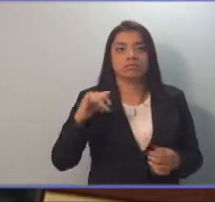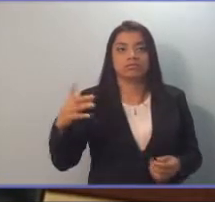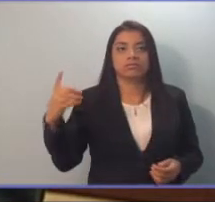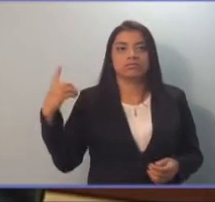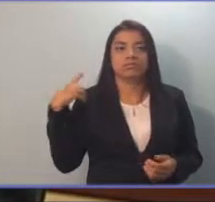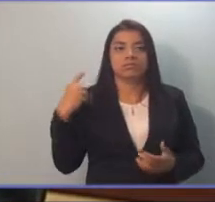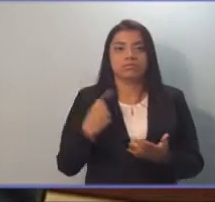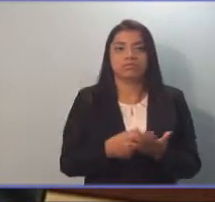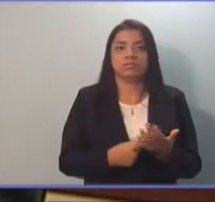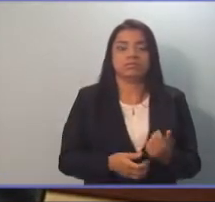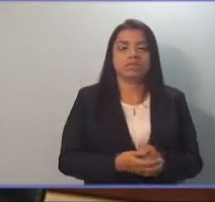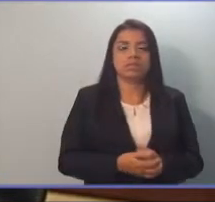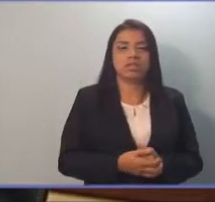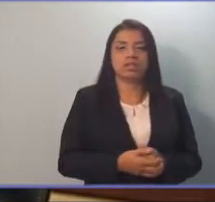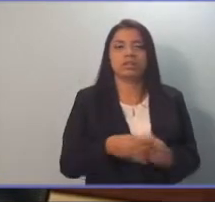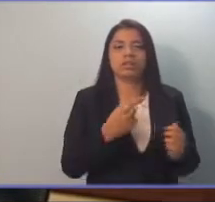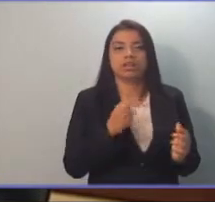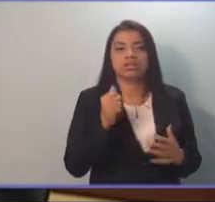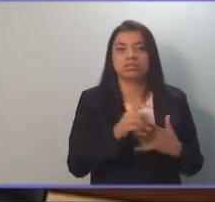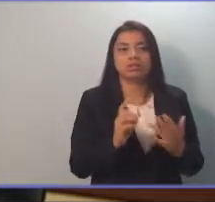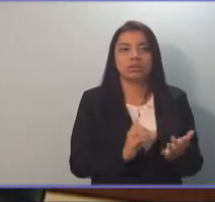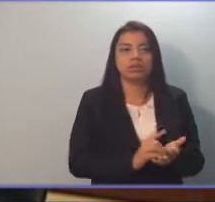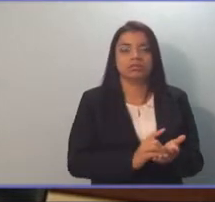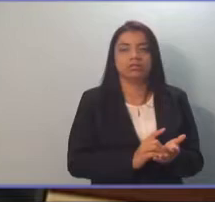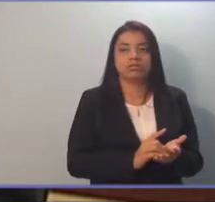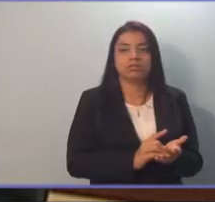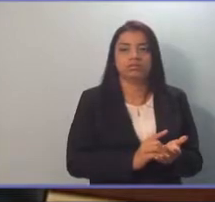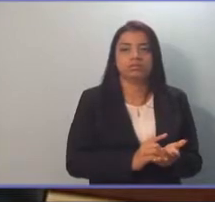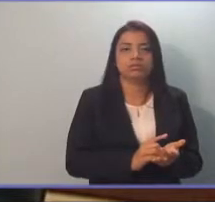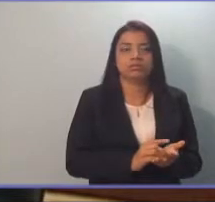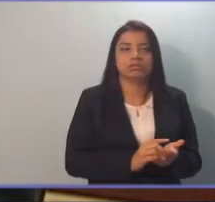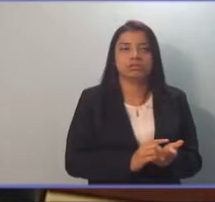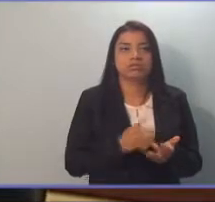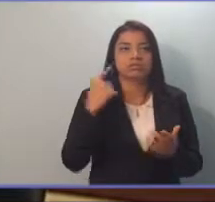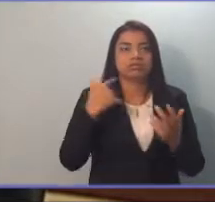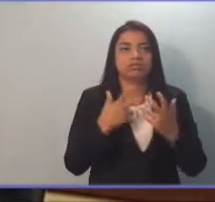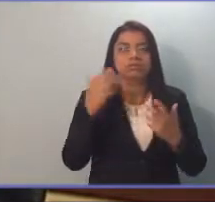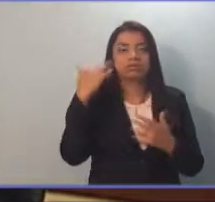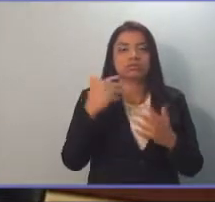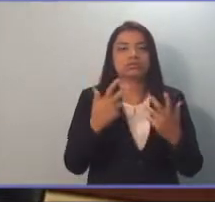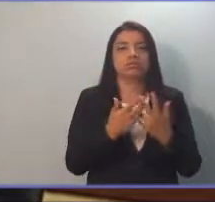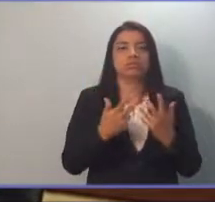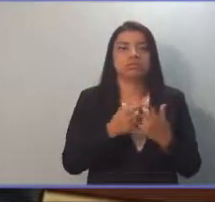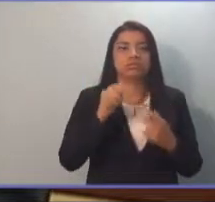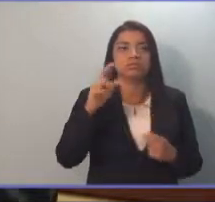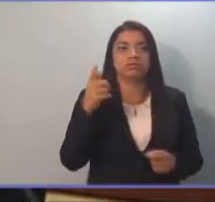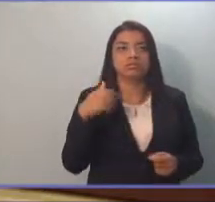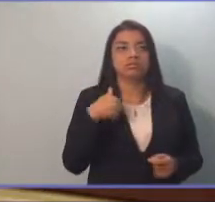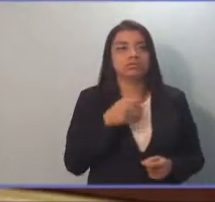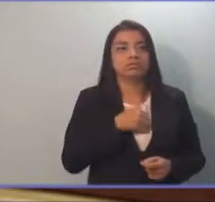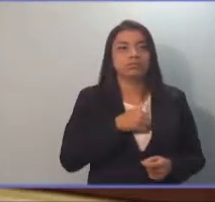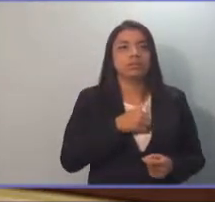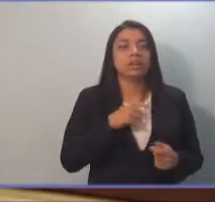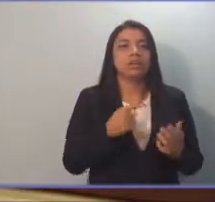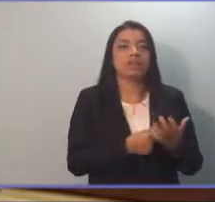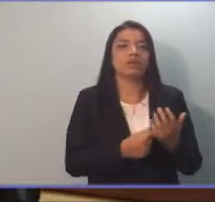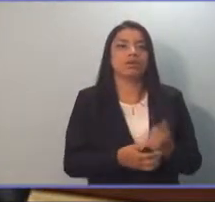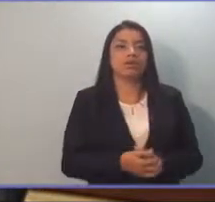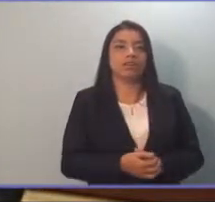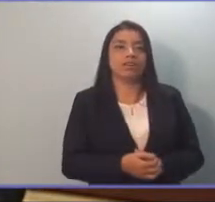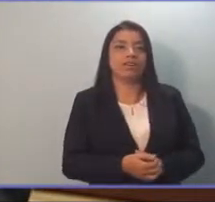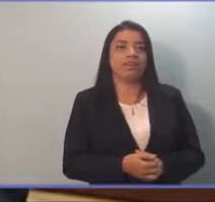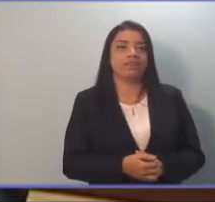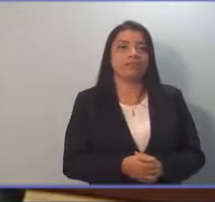Directiva, señoras y señores diputados, estimados compañeros y compañeras viceministros, directores